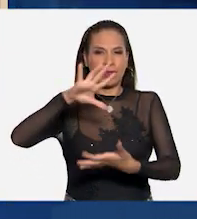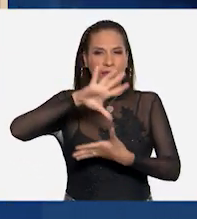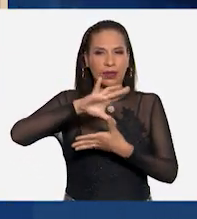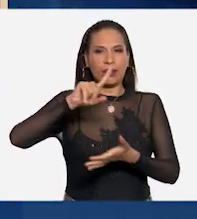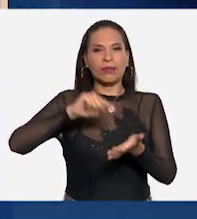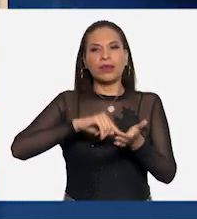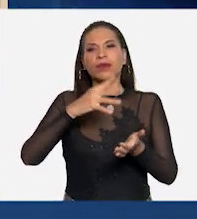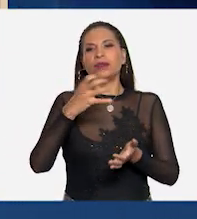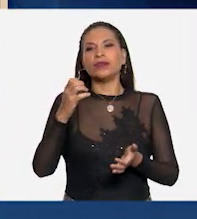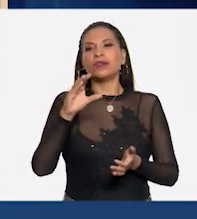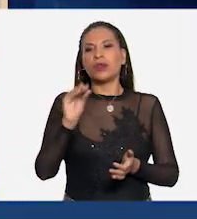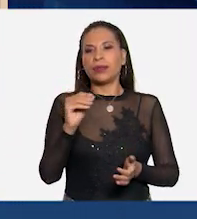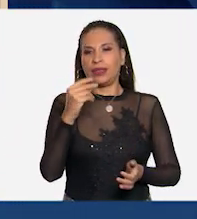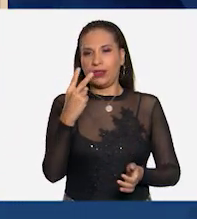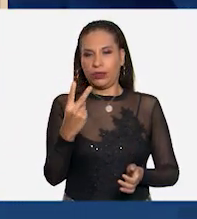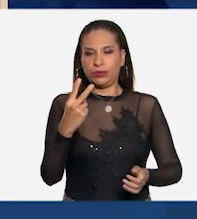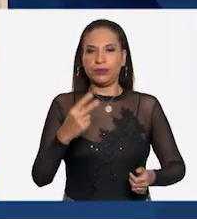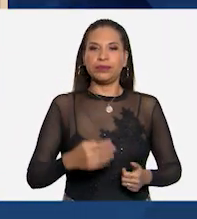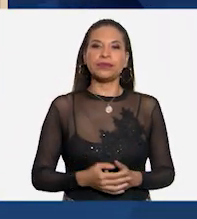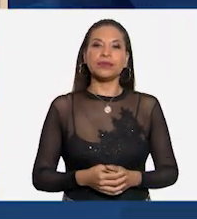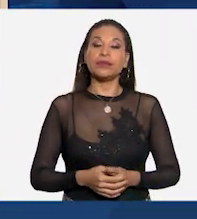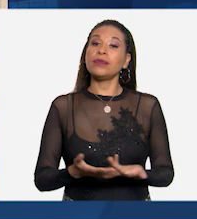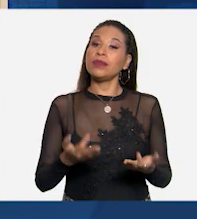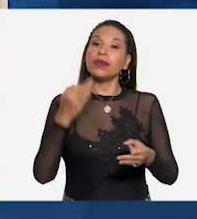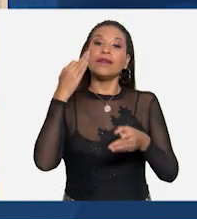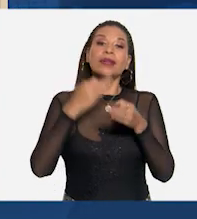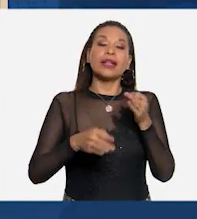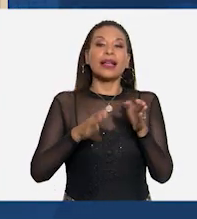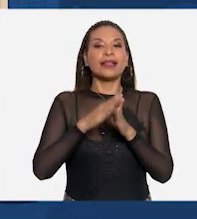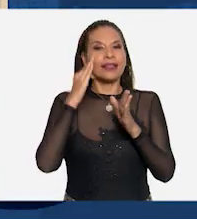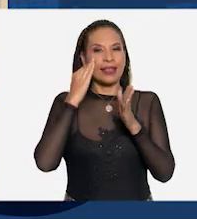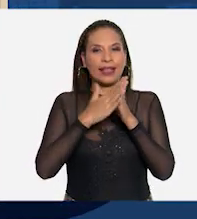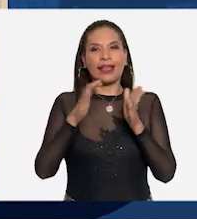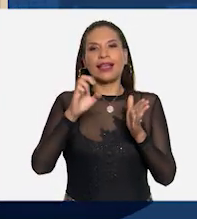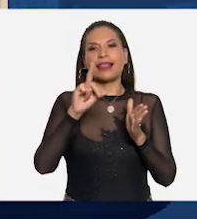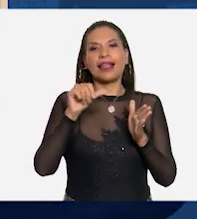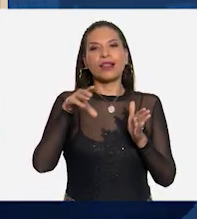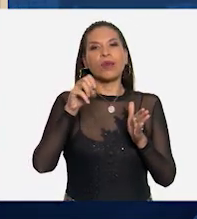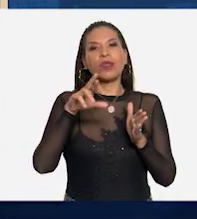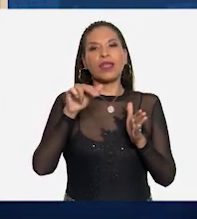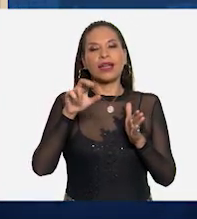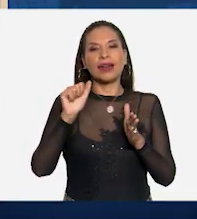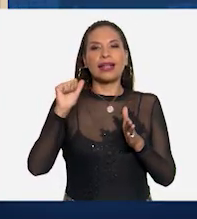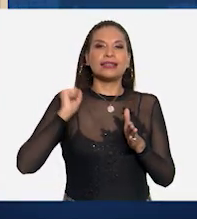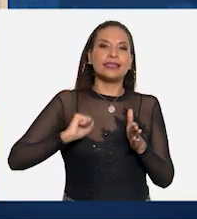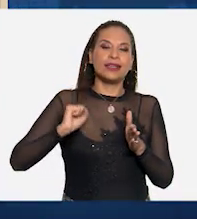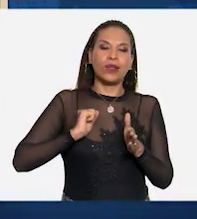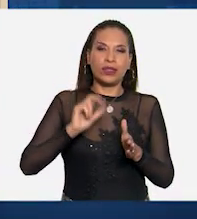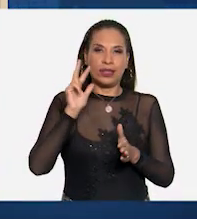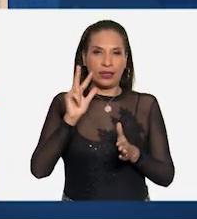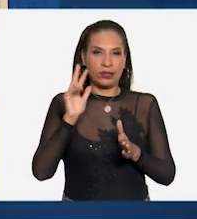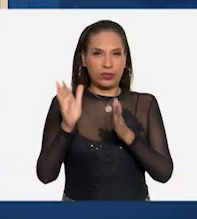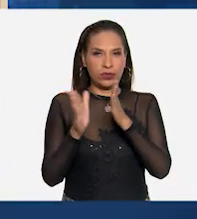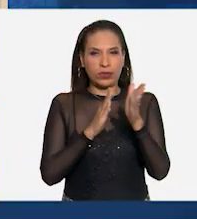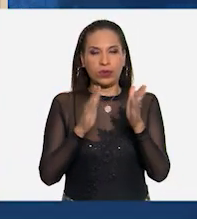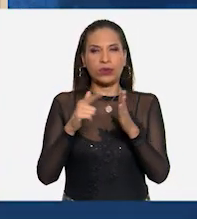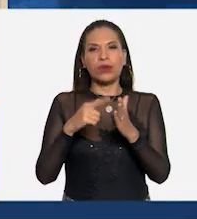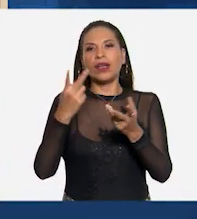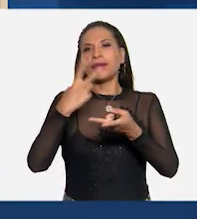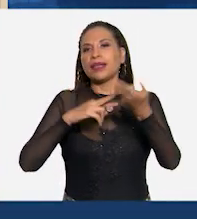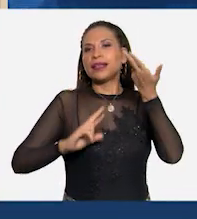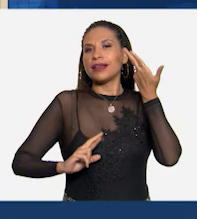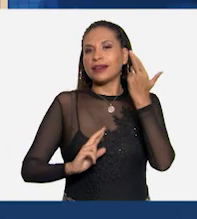en 1492. El final de la Edad Moderna suele situarse en el siglo XVIII, con el estallido